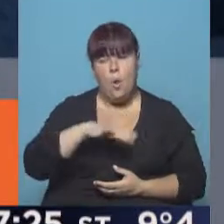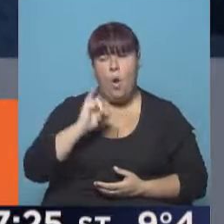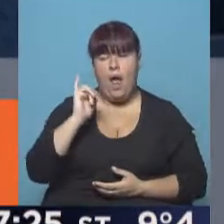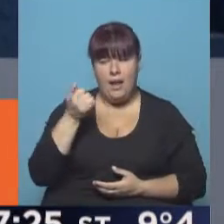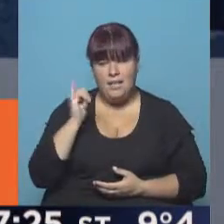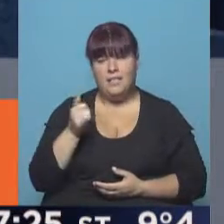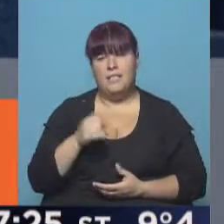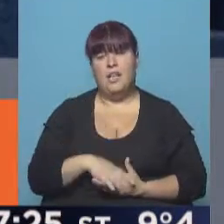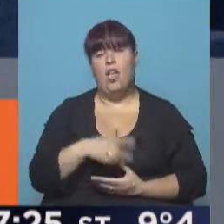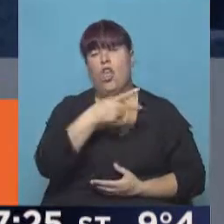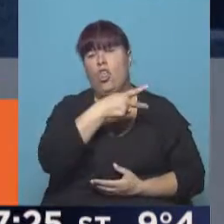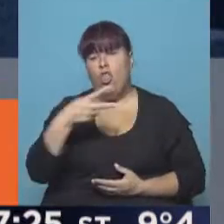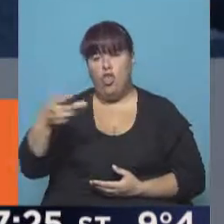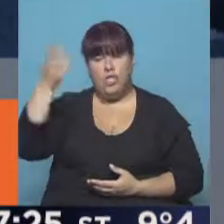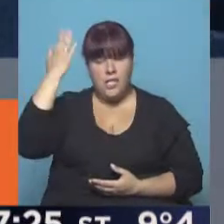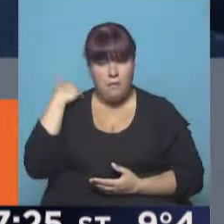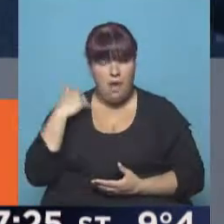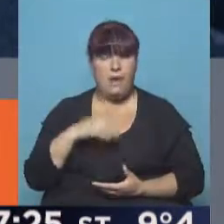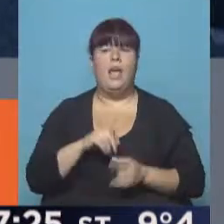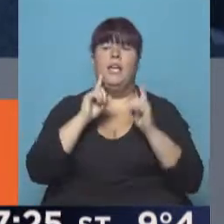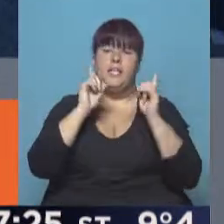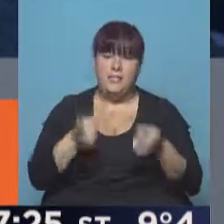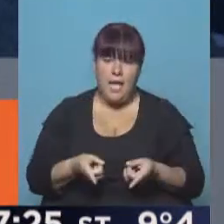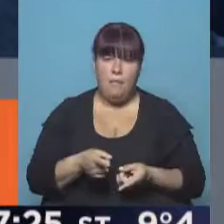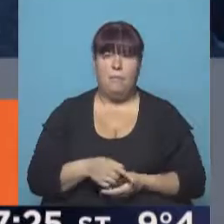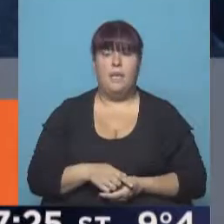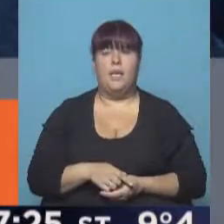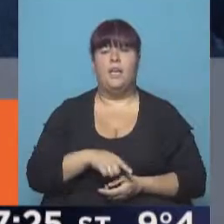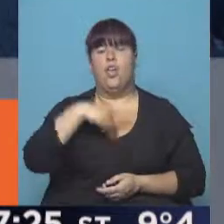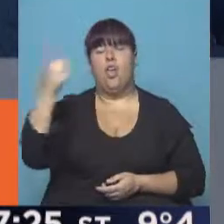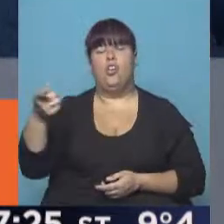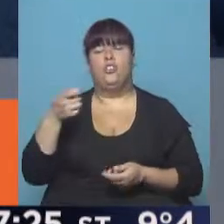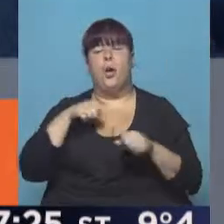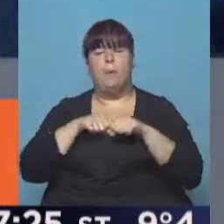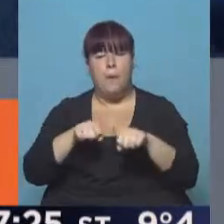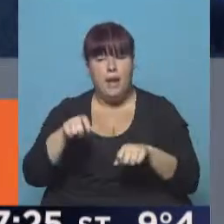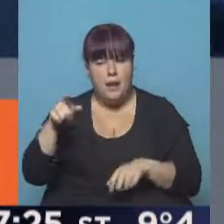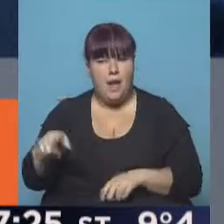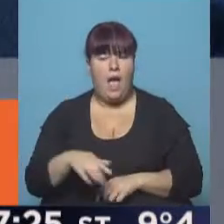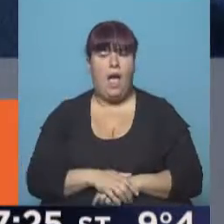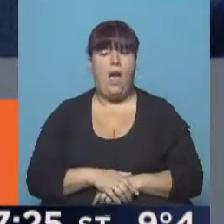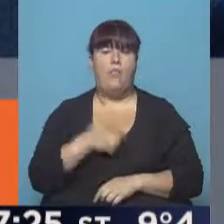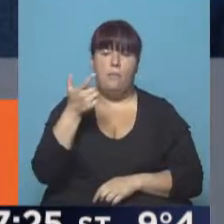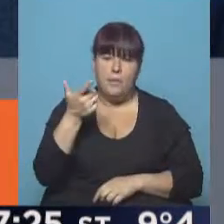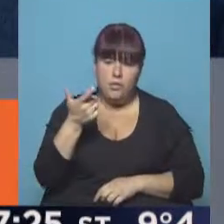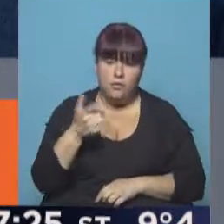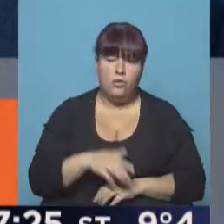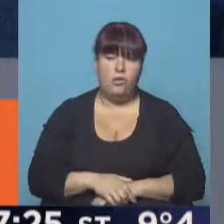en 2 semanas atrás también este chino mercado con pistola,